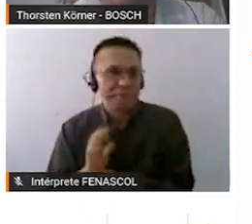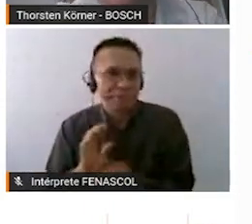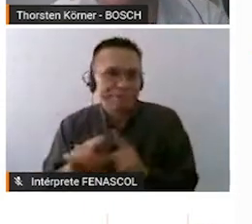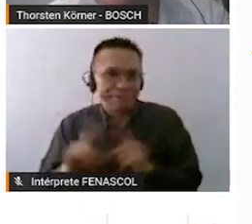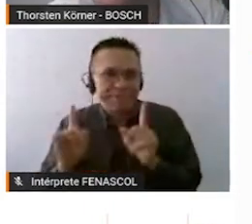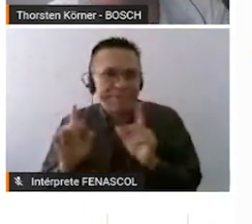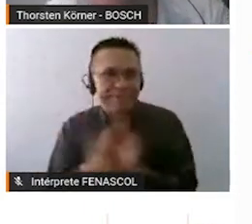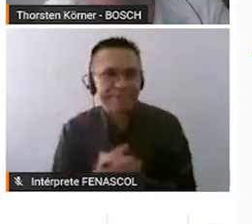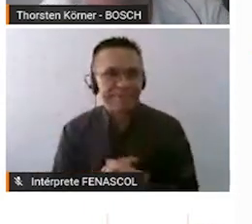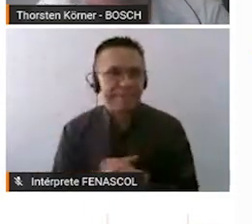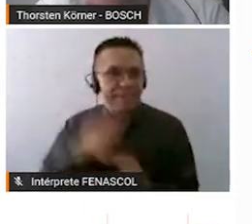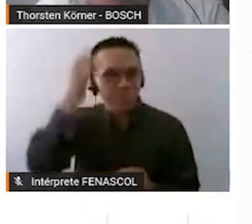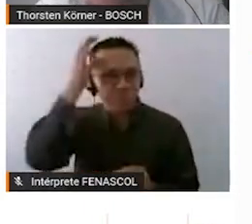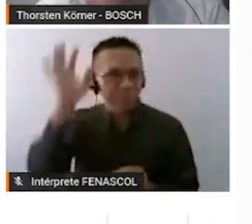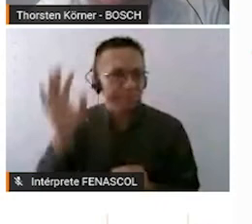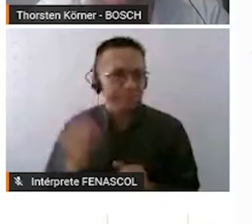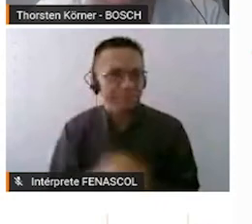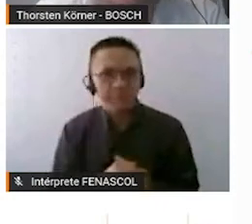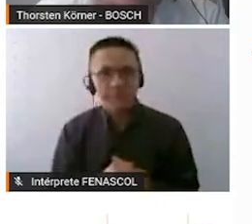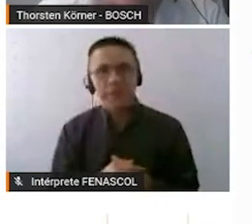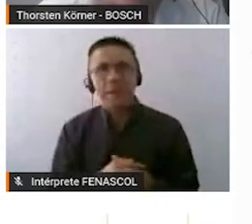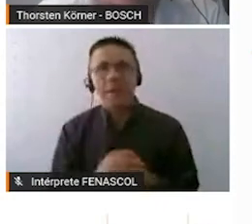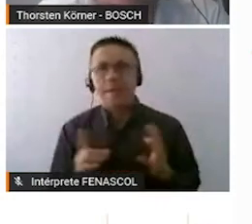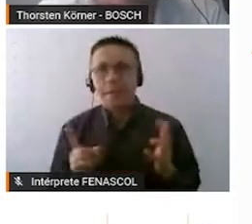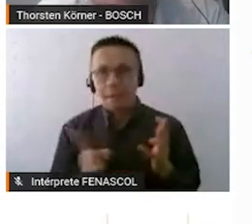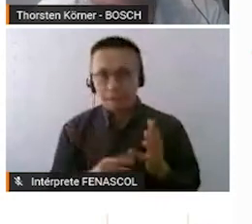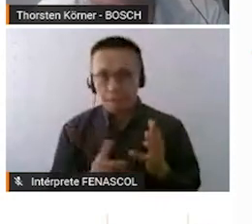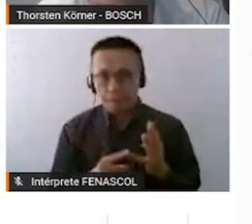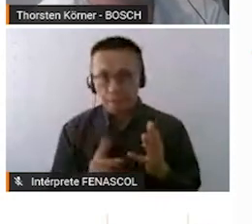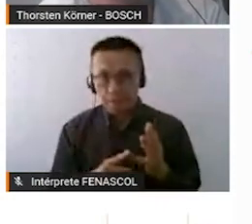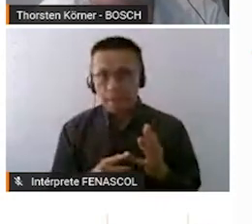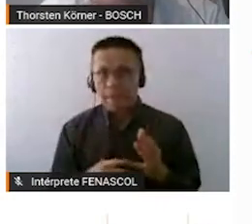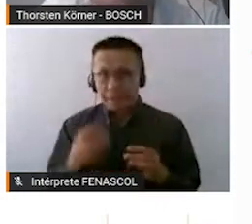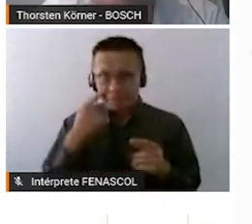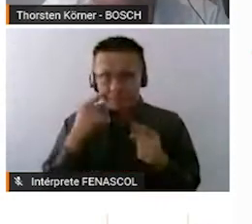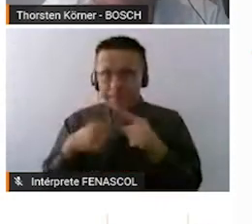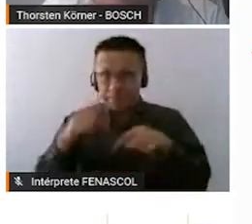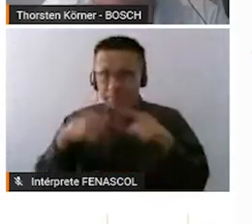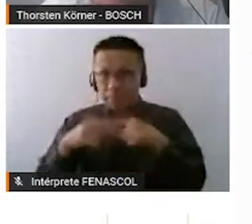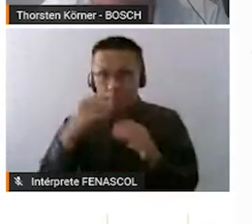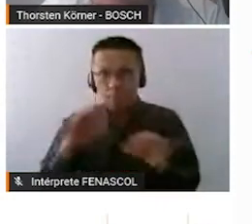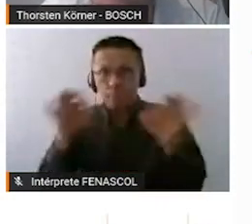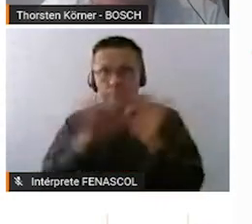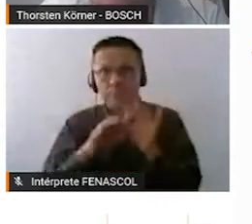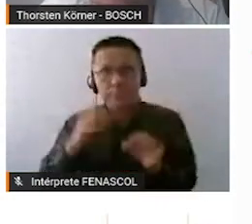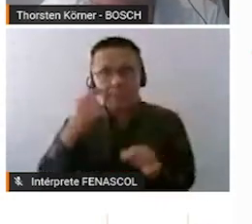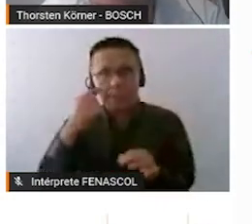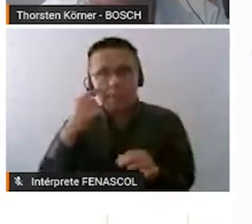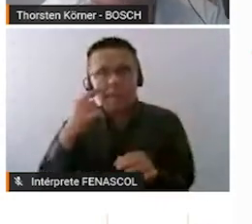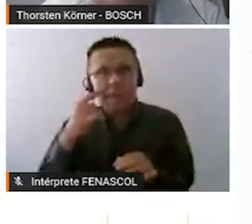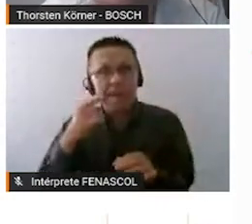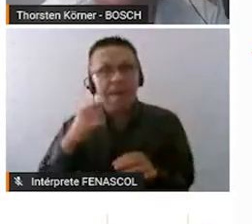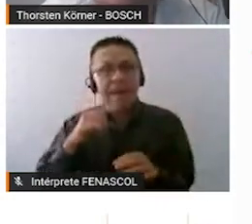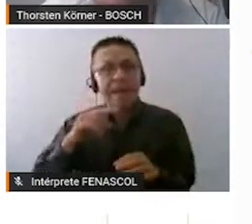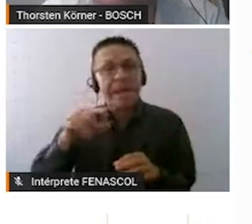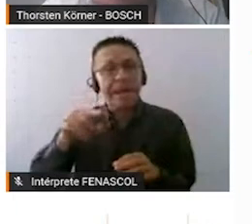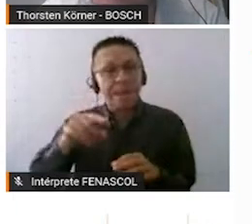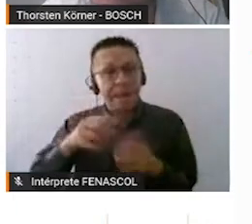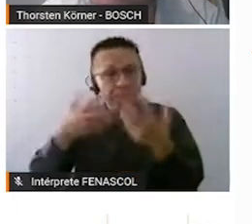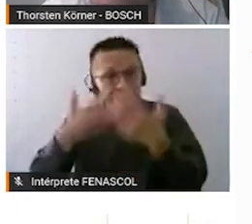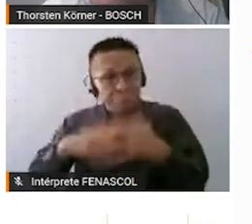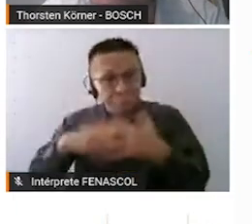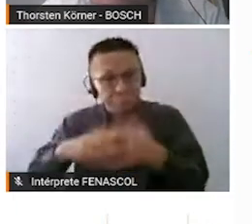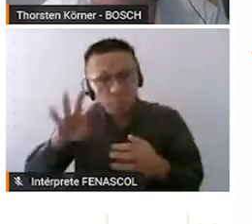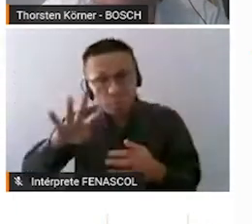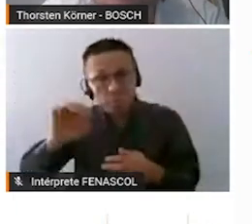sí me gusta recalcar bastante es que Industria 4.0 no significa una automatización